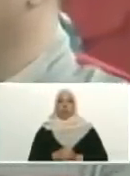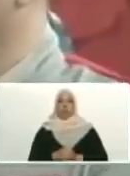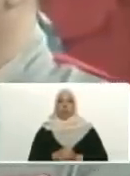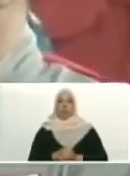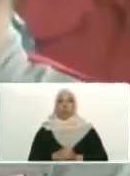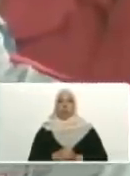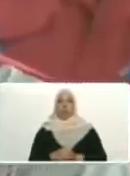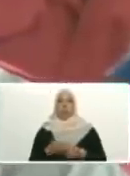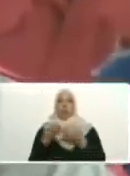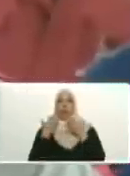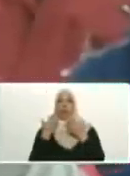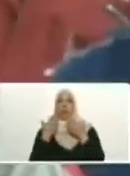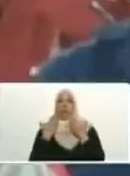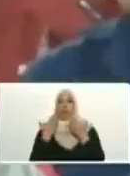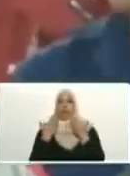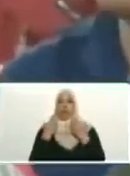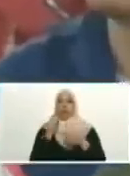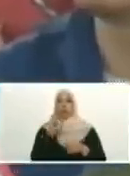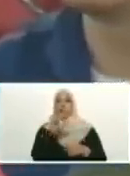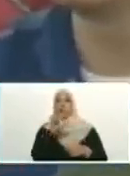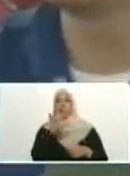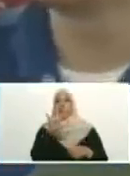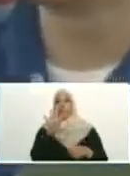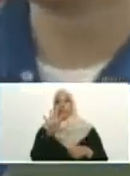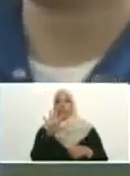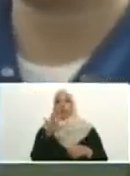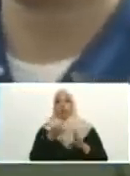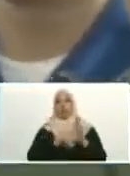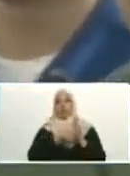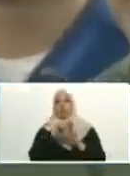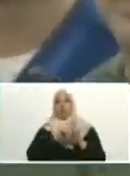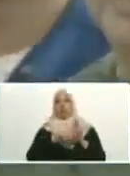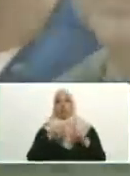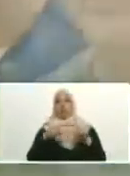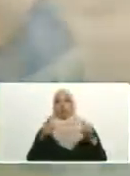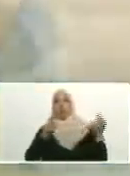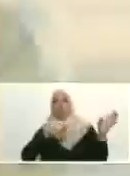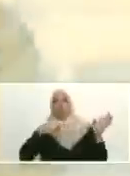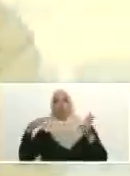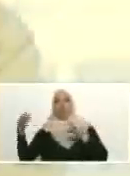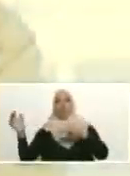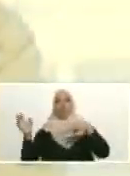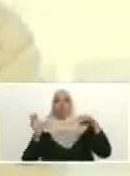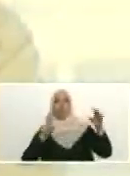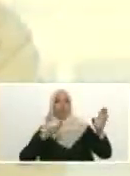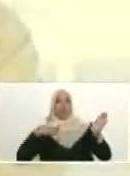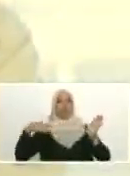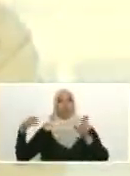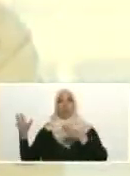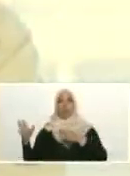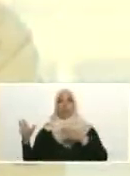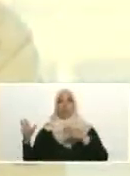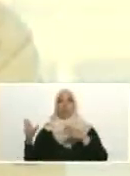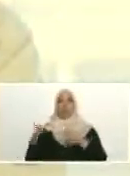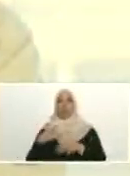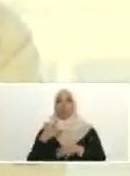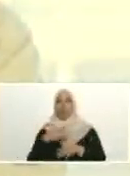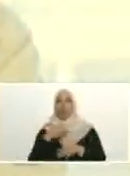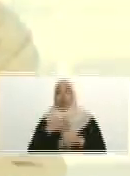La calor estaba en 35, pero con este viento no se siente